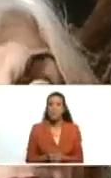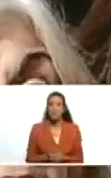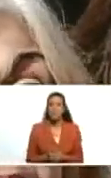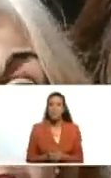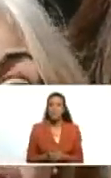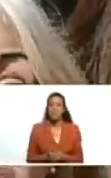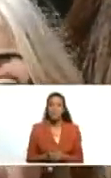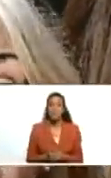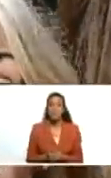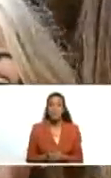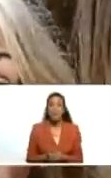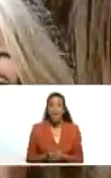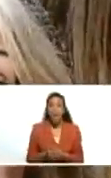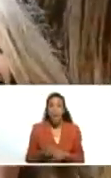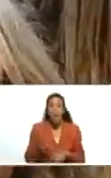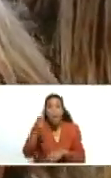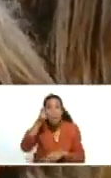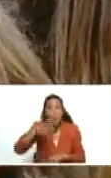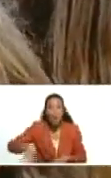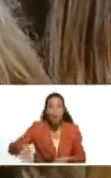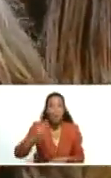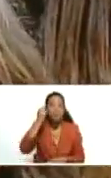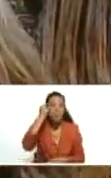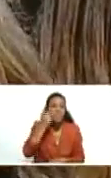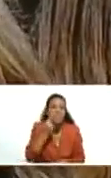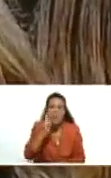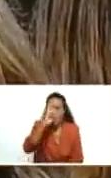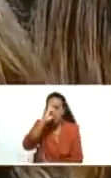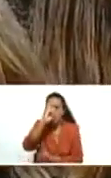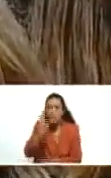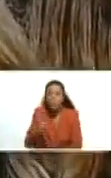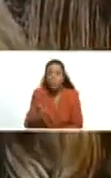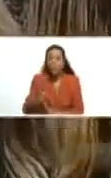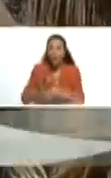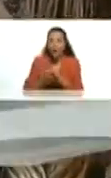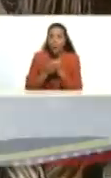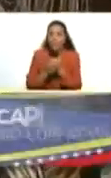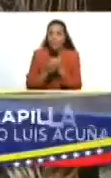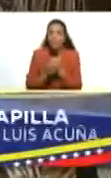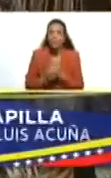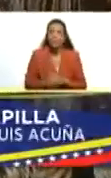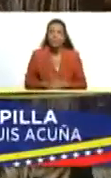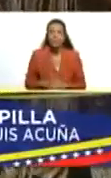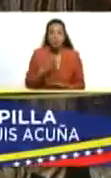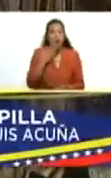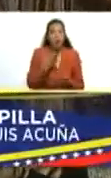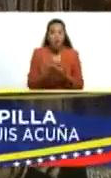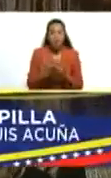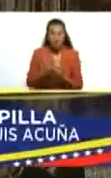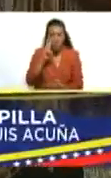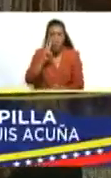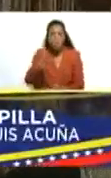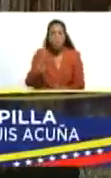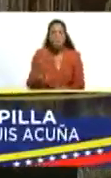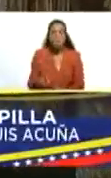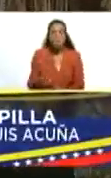El pueblo de Sucre lo aprecia, lo respeta y lo ama. Me consta.